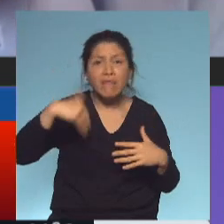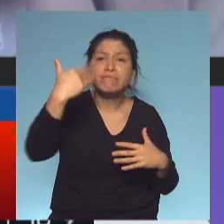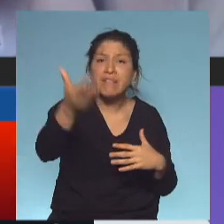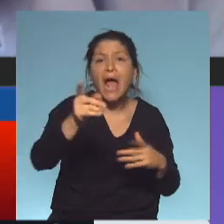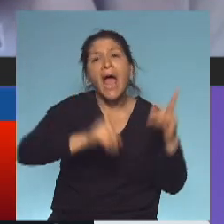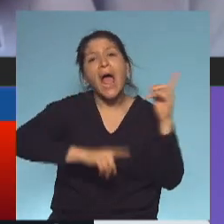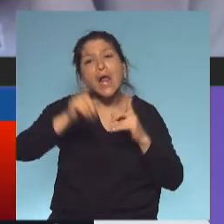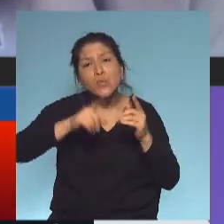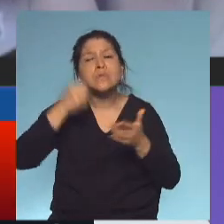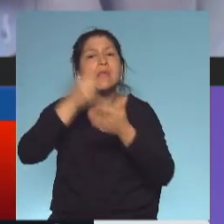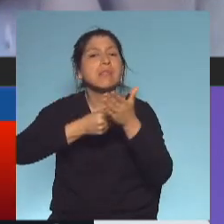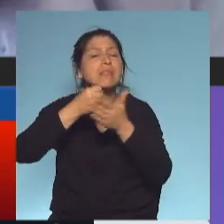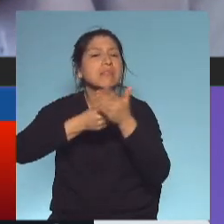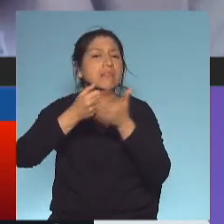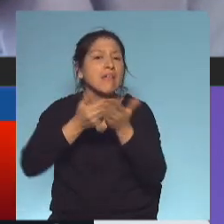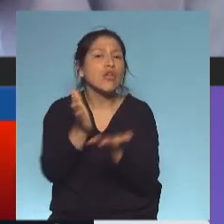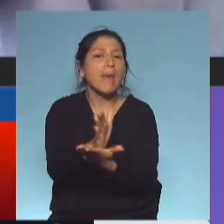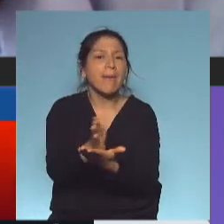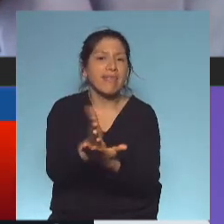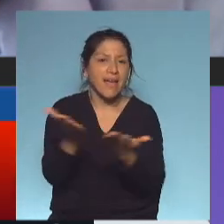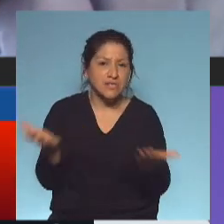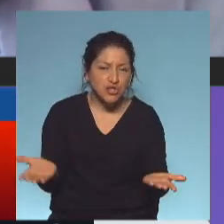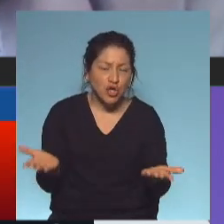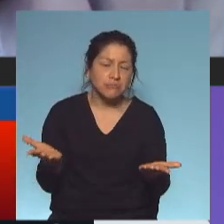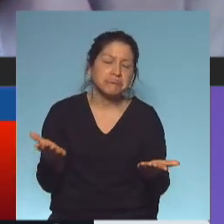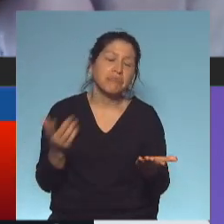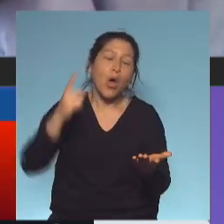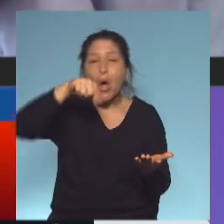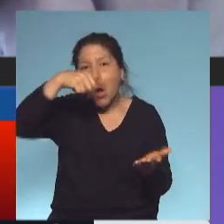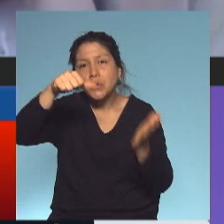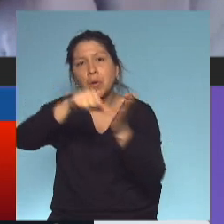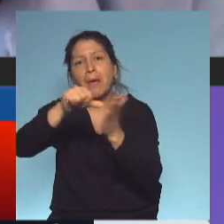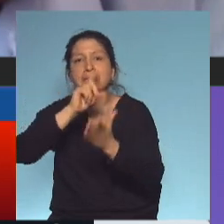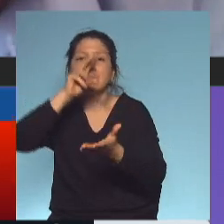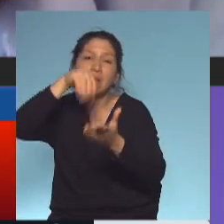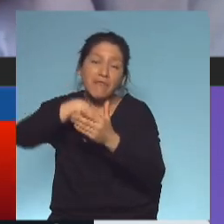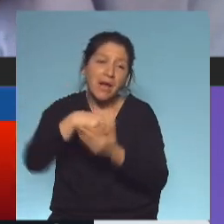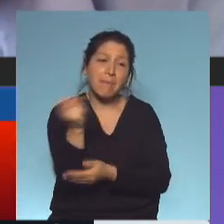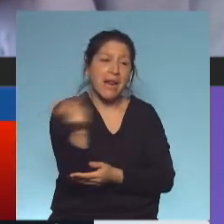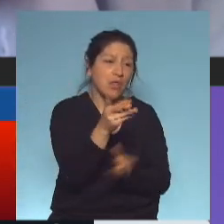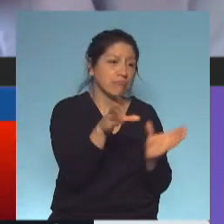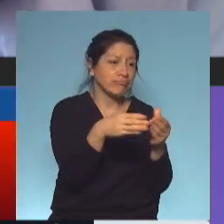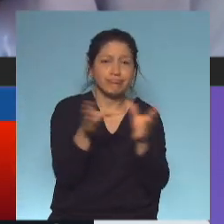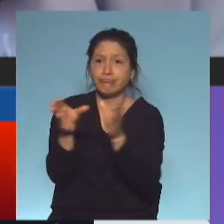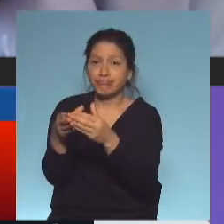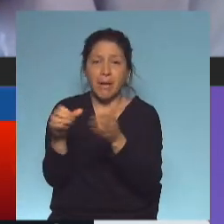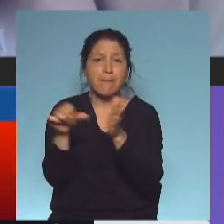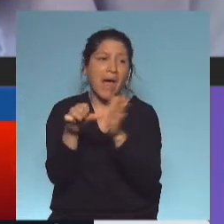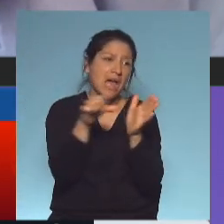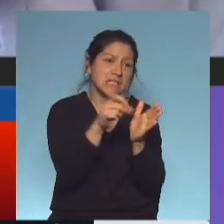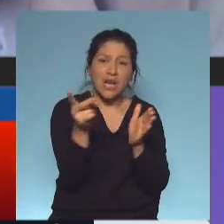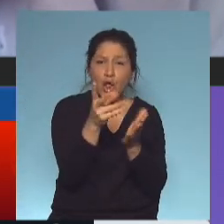algún intento, digamos, de mediación, en un actor que para las partes pueda resultar